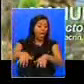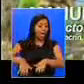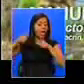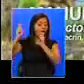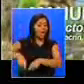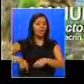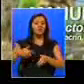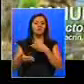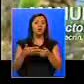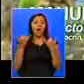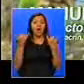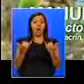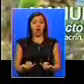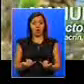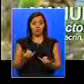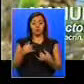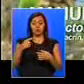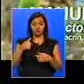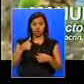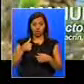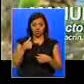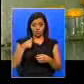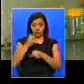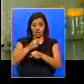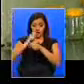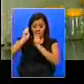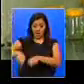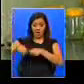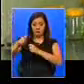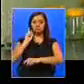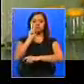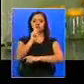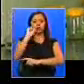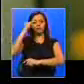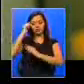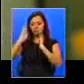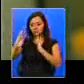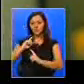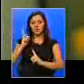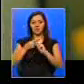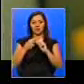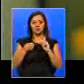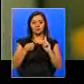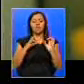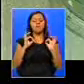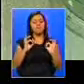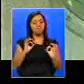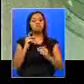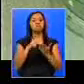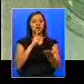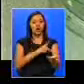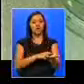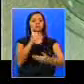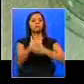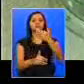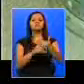al frente de posible, si no puede ser en primer lugar. Para replicar este exitoso programa a gran escala, el